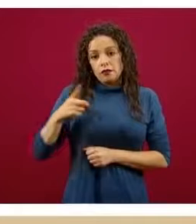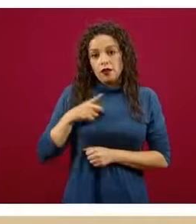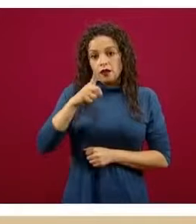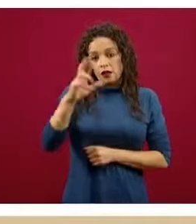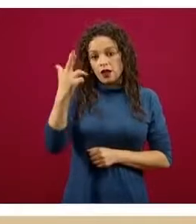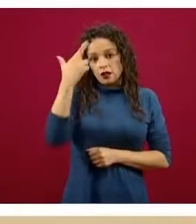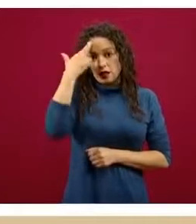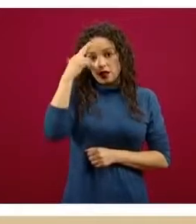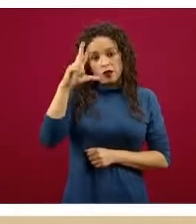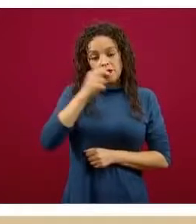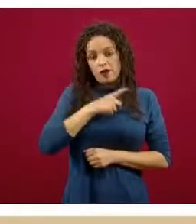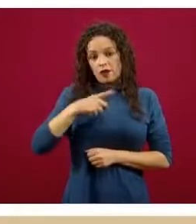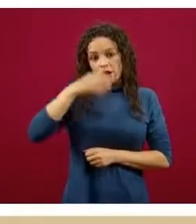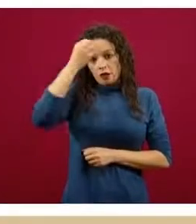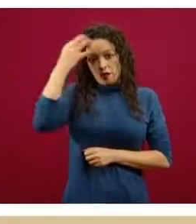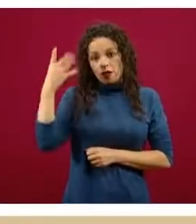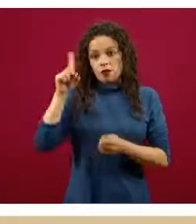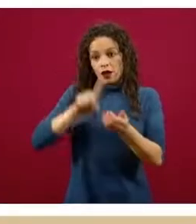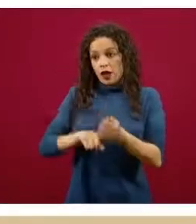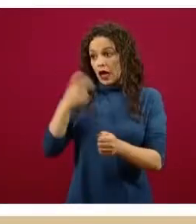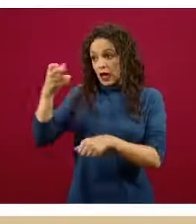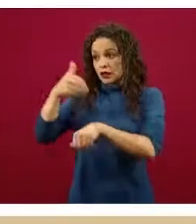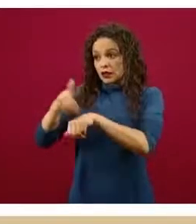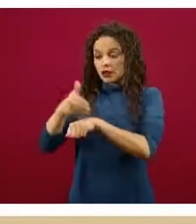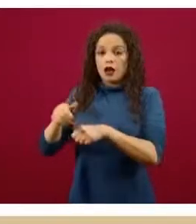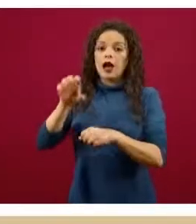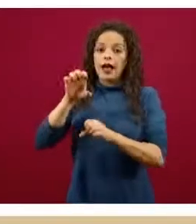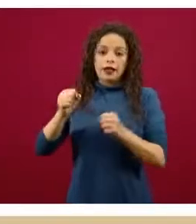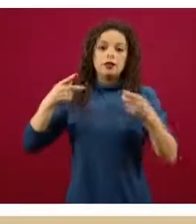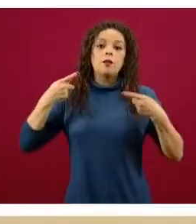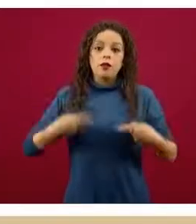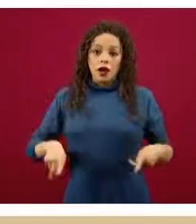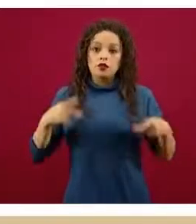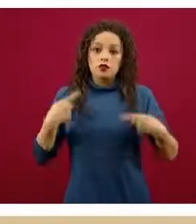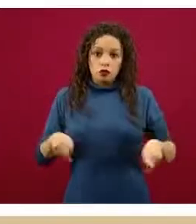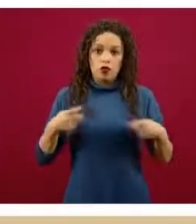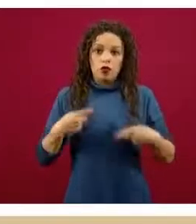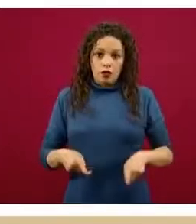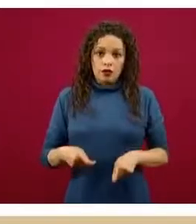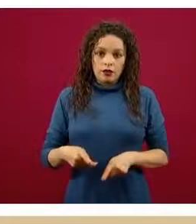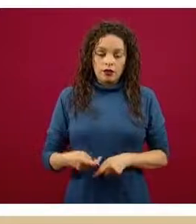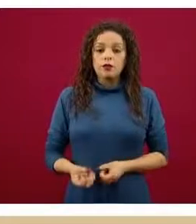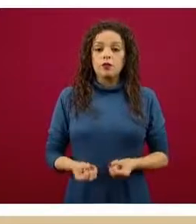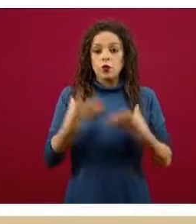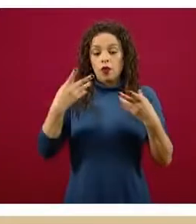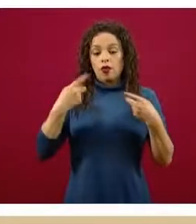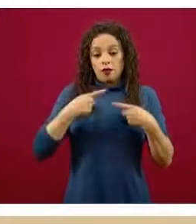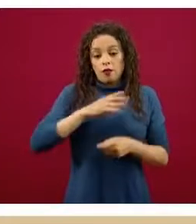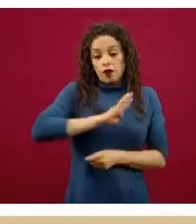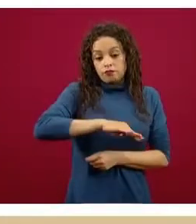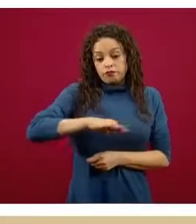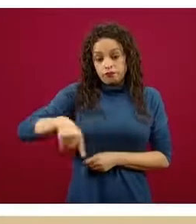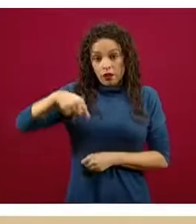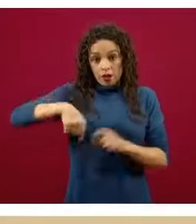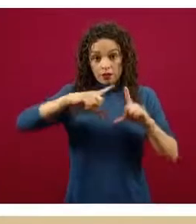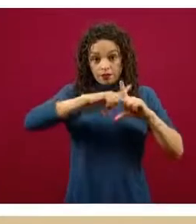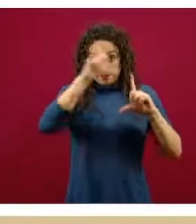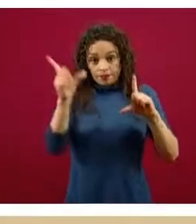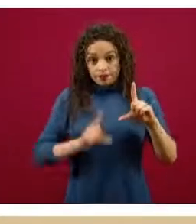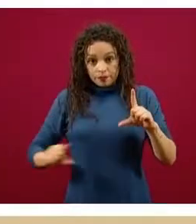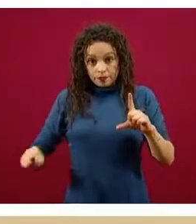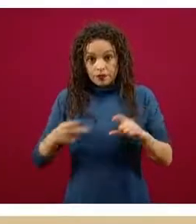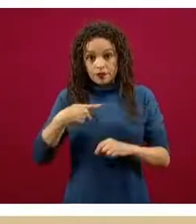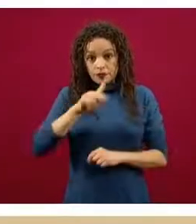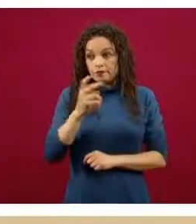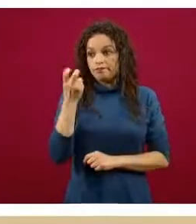cuenta. Lamentamos mucho todas las defunciones que pasan en este país, pero sobre todo